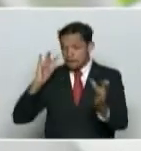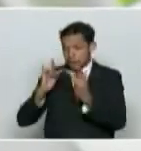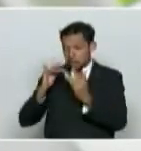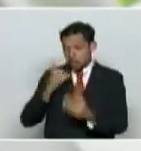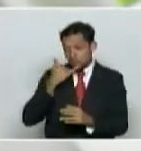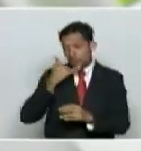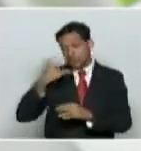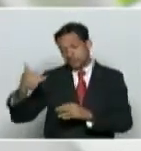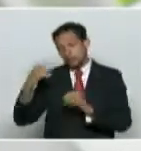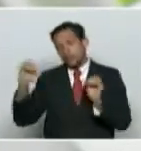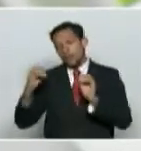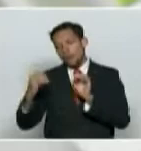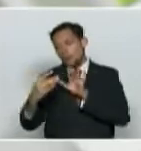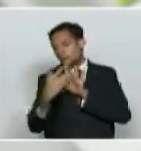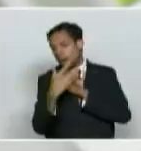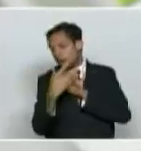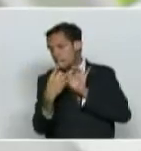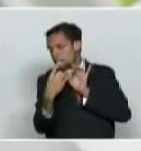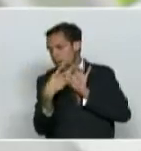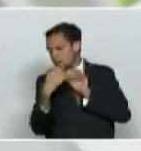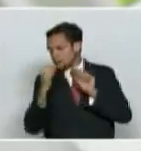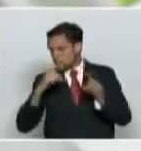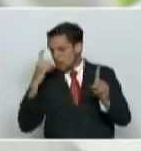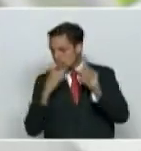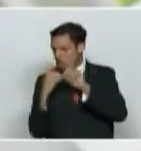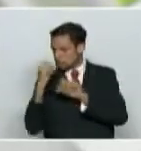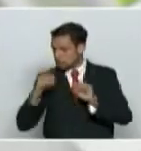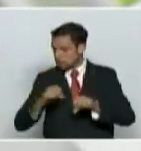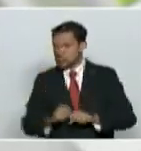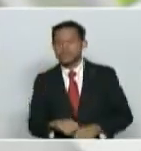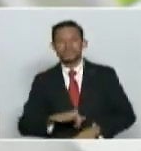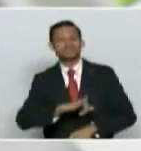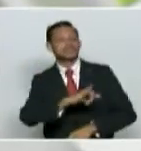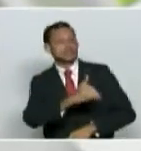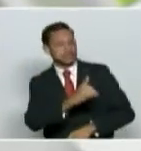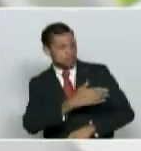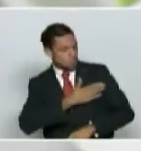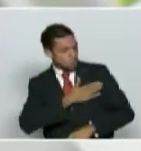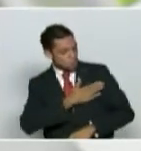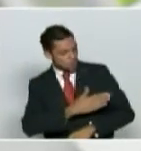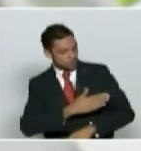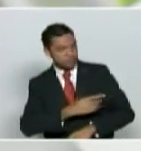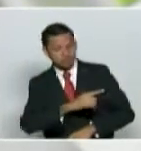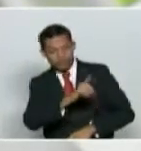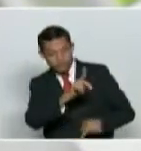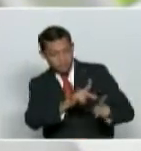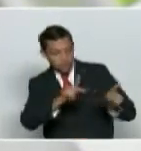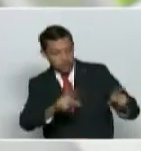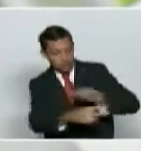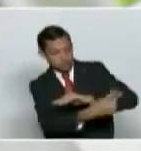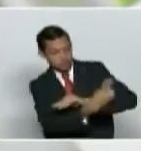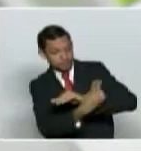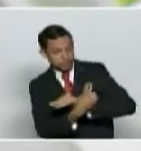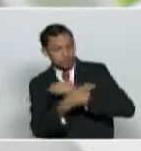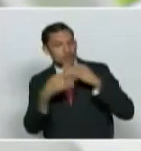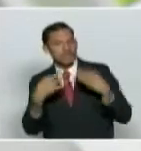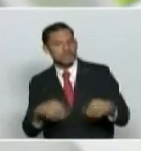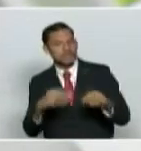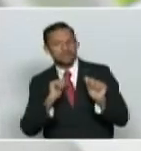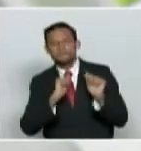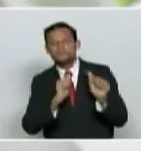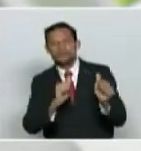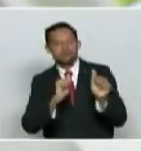hagan pues un análisis muy puntual de estos programas. Claro que sí, dependiendo de todo lo que nos televidentes. Este programa es básicamente para